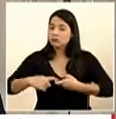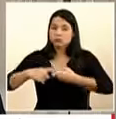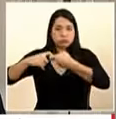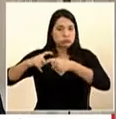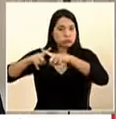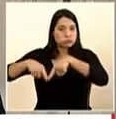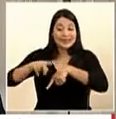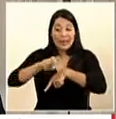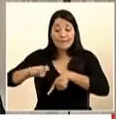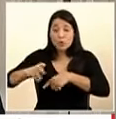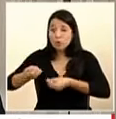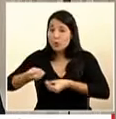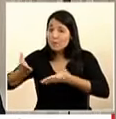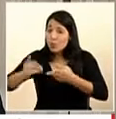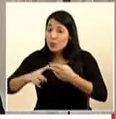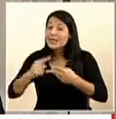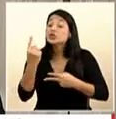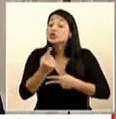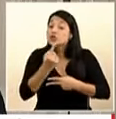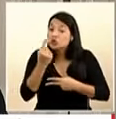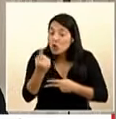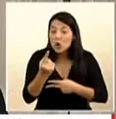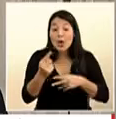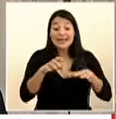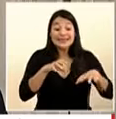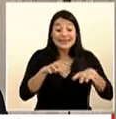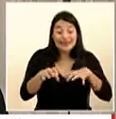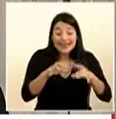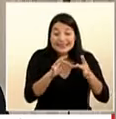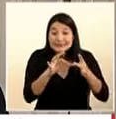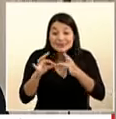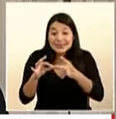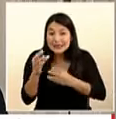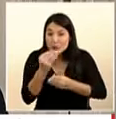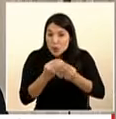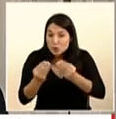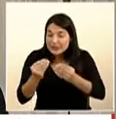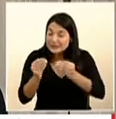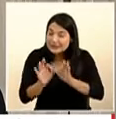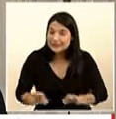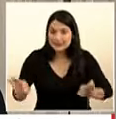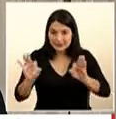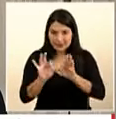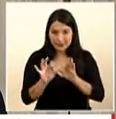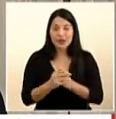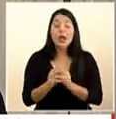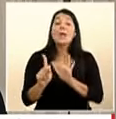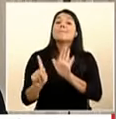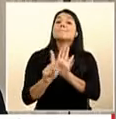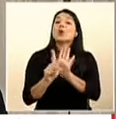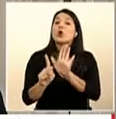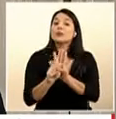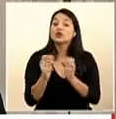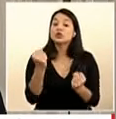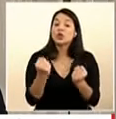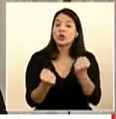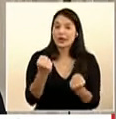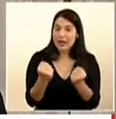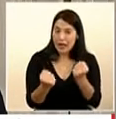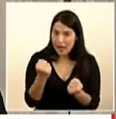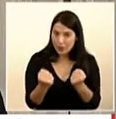salvo transportes especiales de actividades productivas esenciales hay restricción vehicular con las siguientes excepciones